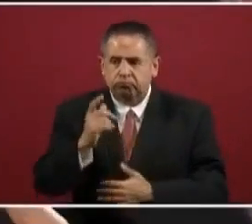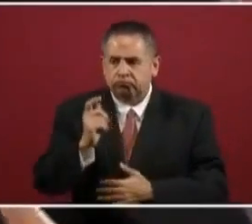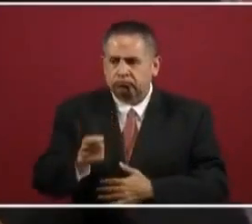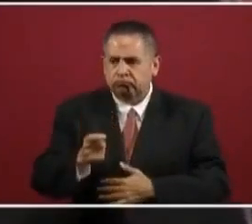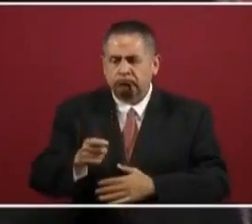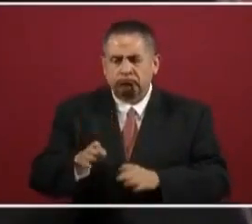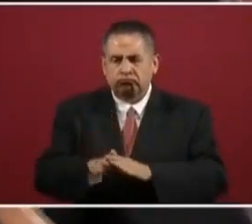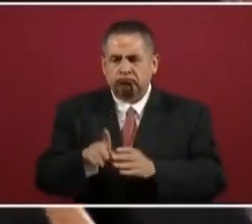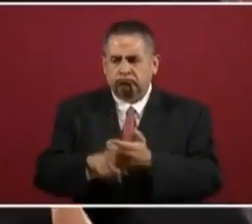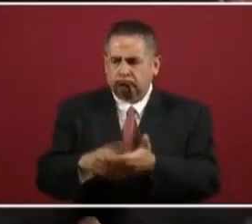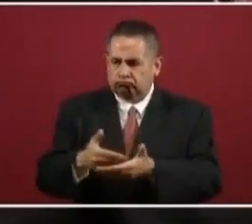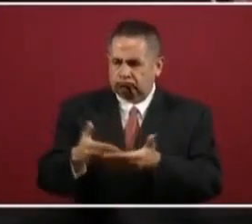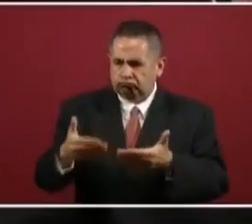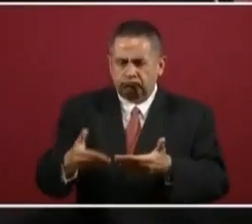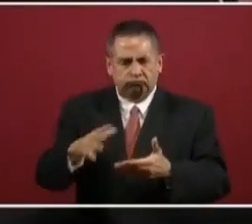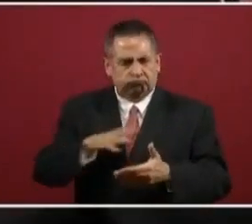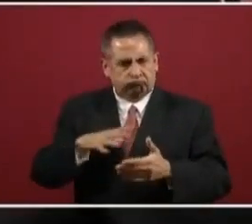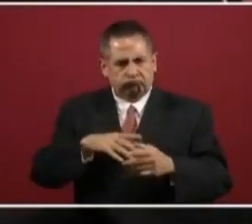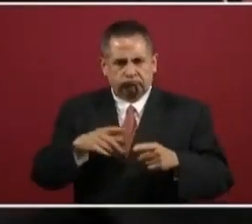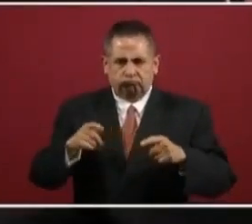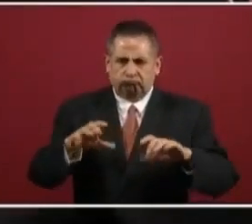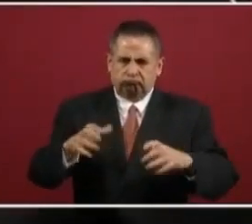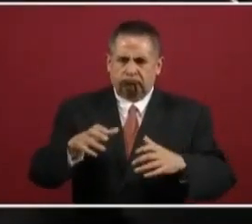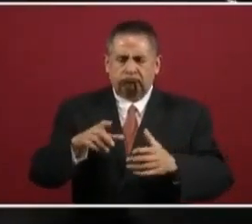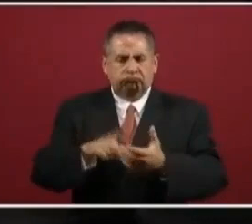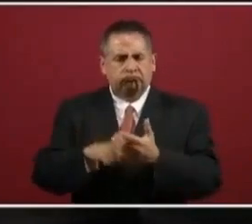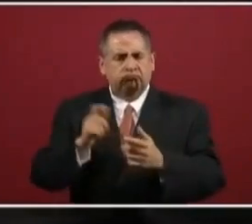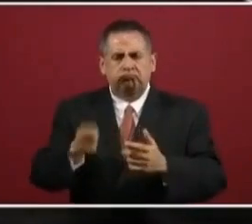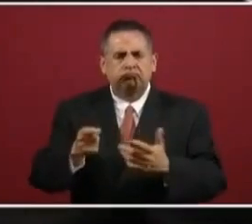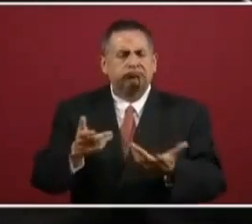y ahora tiene